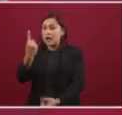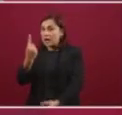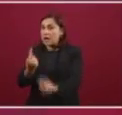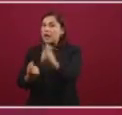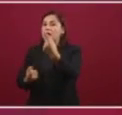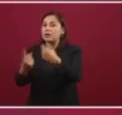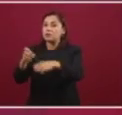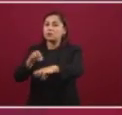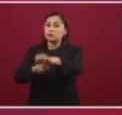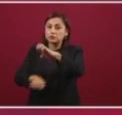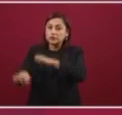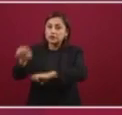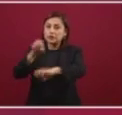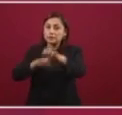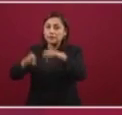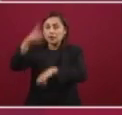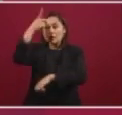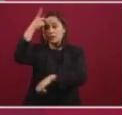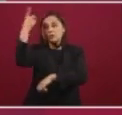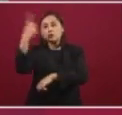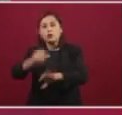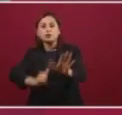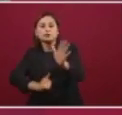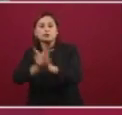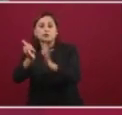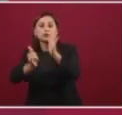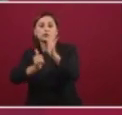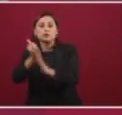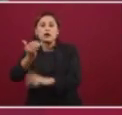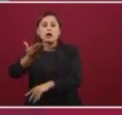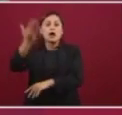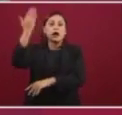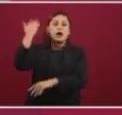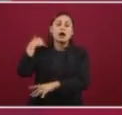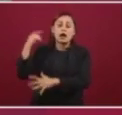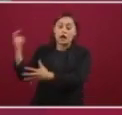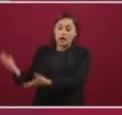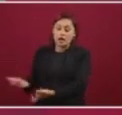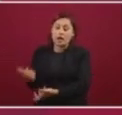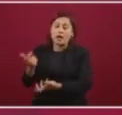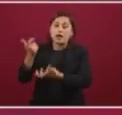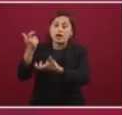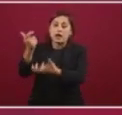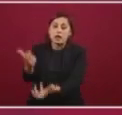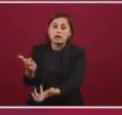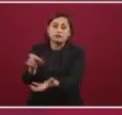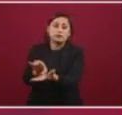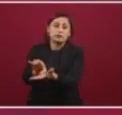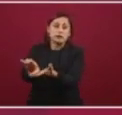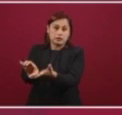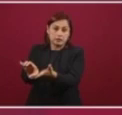de la construcción que recibieron subsidios, que recibieron créditos